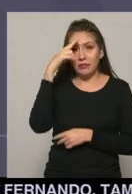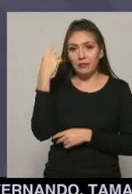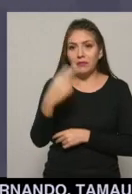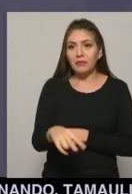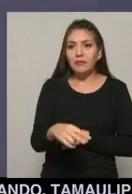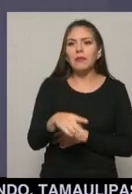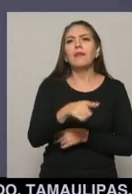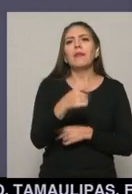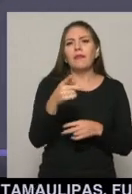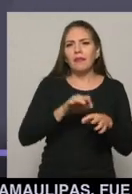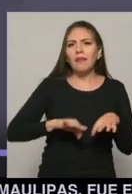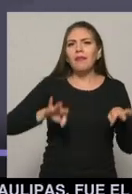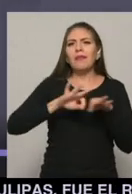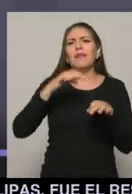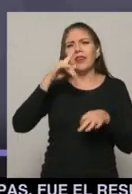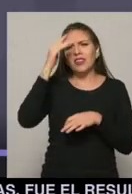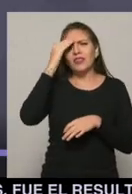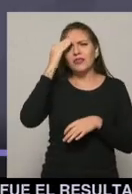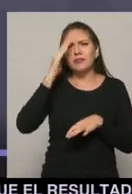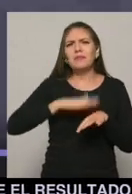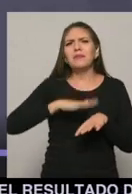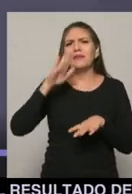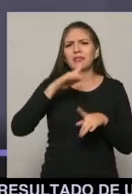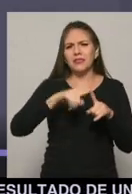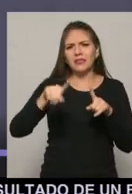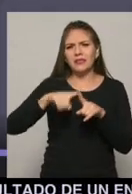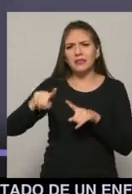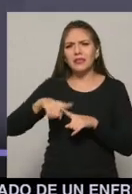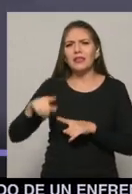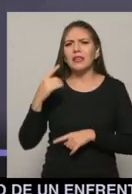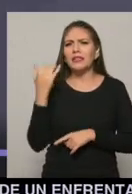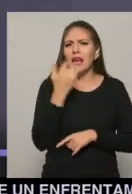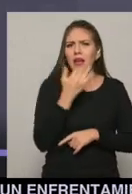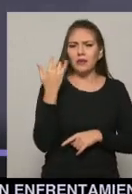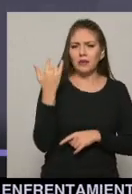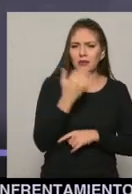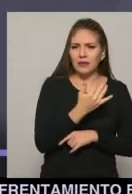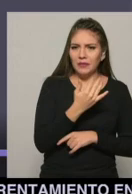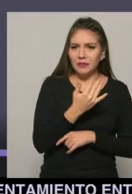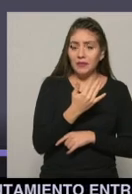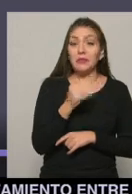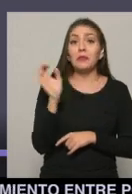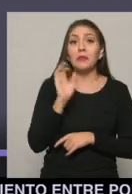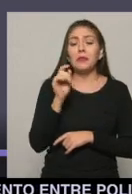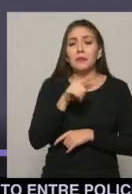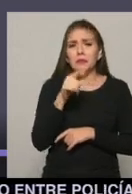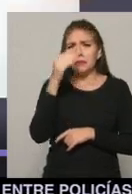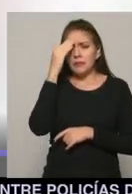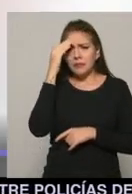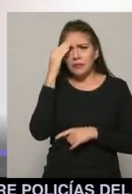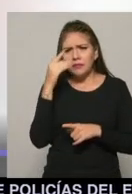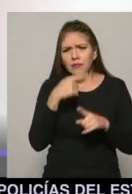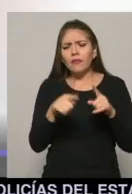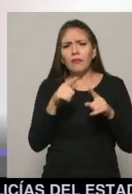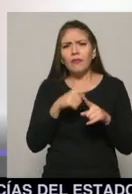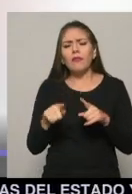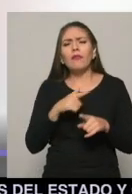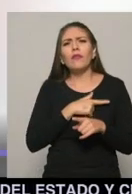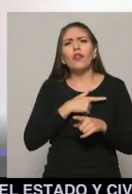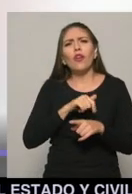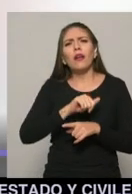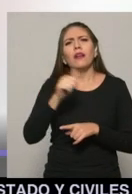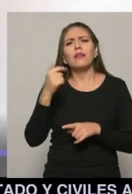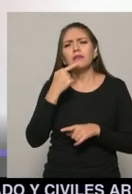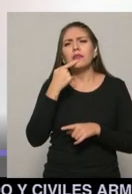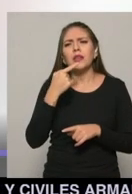conozcan también otro tipo de sabores. Al fin y al cabo la lengua es un músculo, ¿no? Cuando conocemos más empieza a gustarnos otro tipo de sabores. Entonces pues